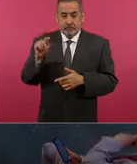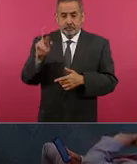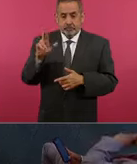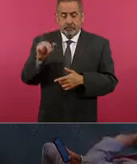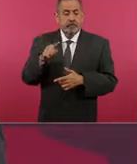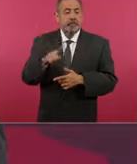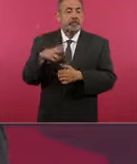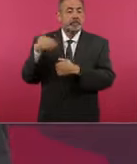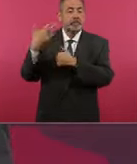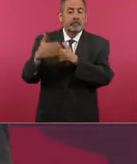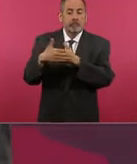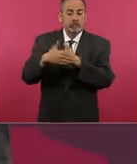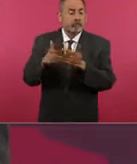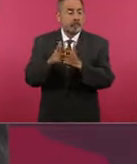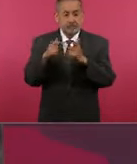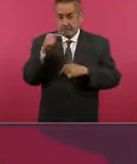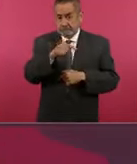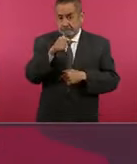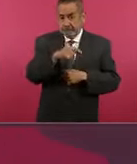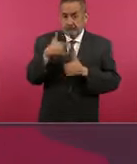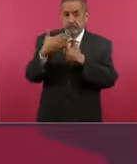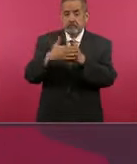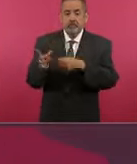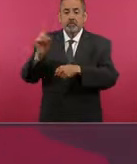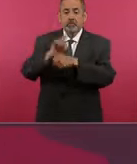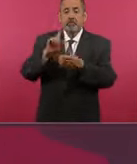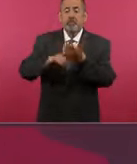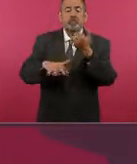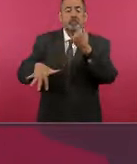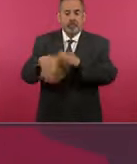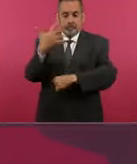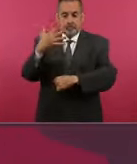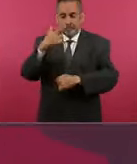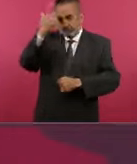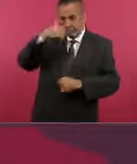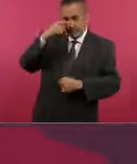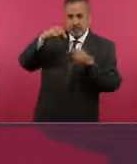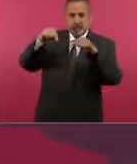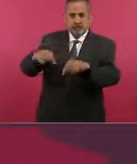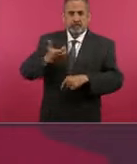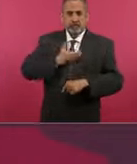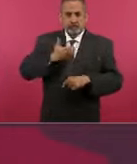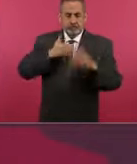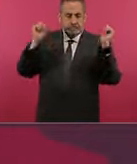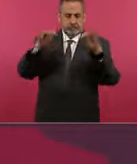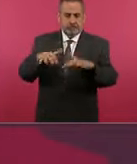Van a estar los del grupo Frontera el 15 en la noche, en el Zócalo.